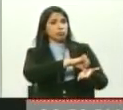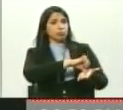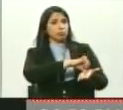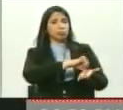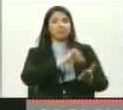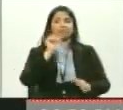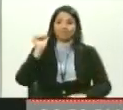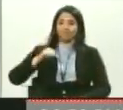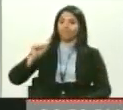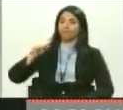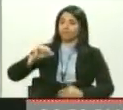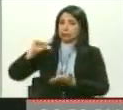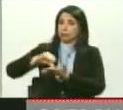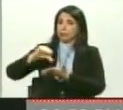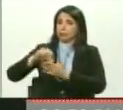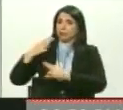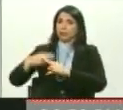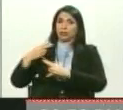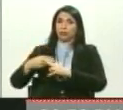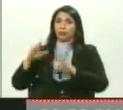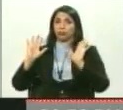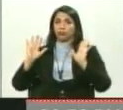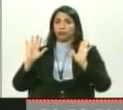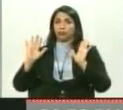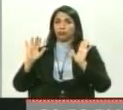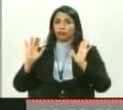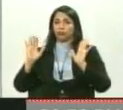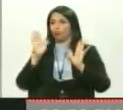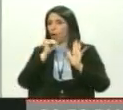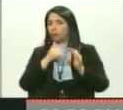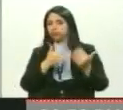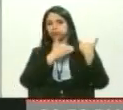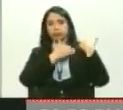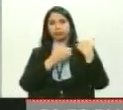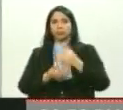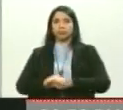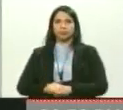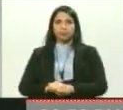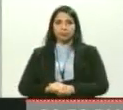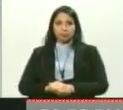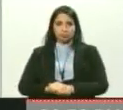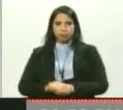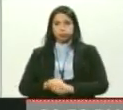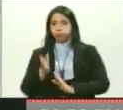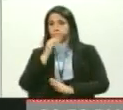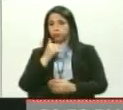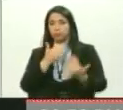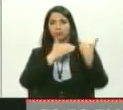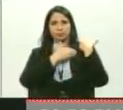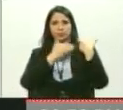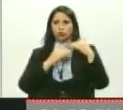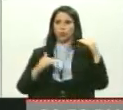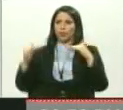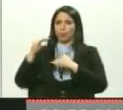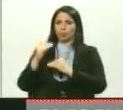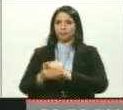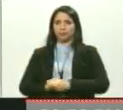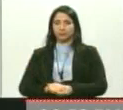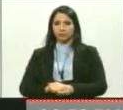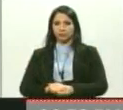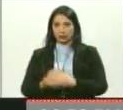Un epicentro peligrosísimo. Sí, señor. Por irresponsabilidad. Por irresponsabilidad suprema.